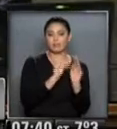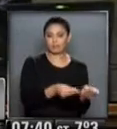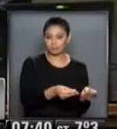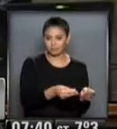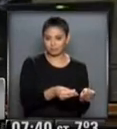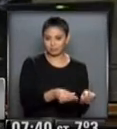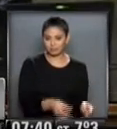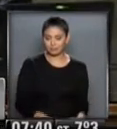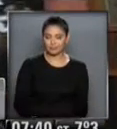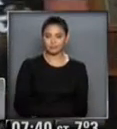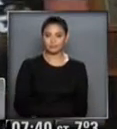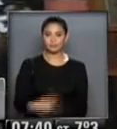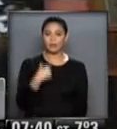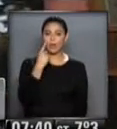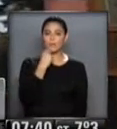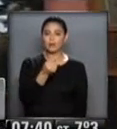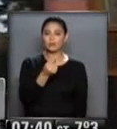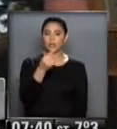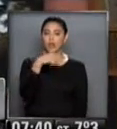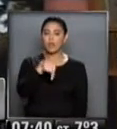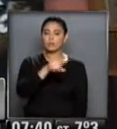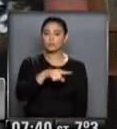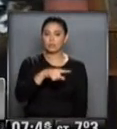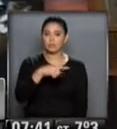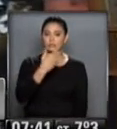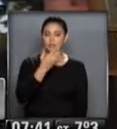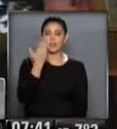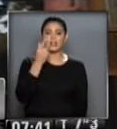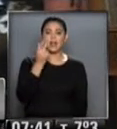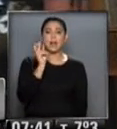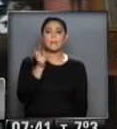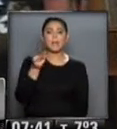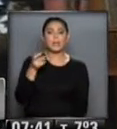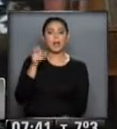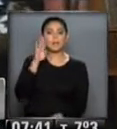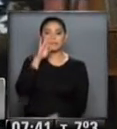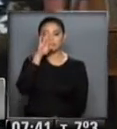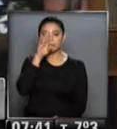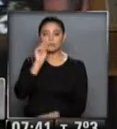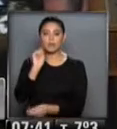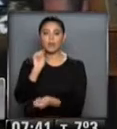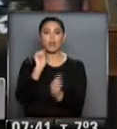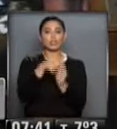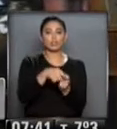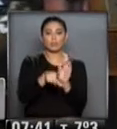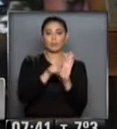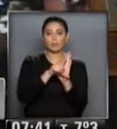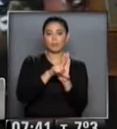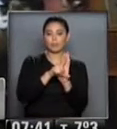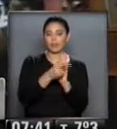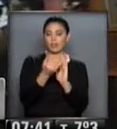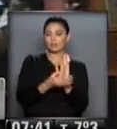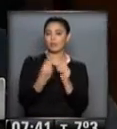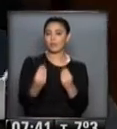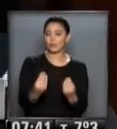fracase, digamos, ¿no? ¿Cómo van a hacer para determinar que, usando sus palabras, que los dineros sucios no se disfracen de dineros negros? Mire,